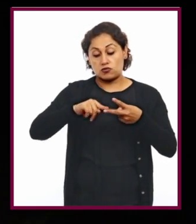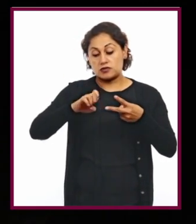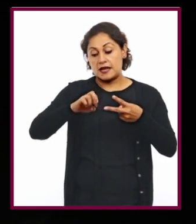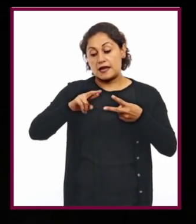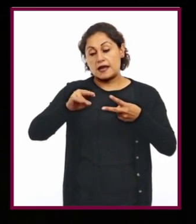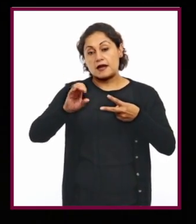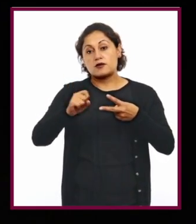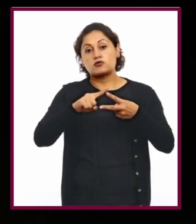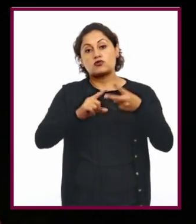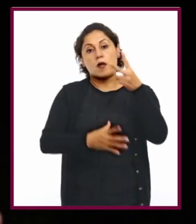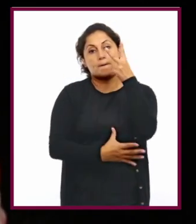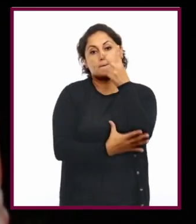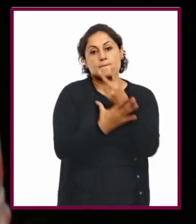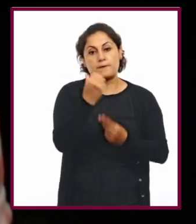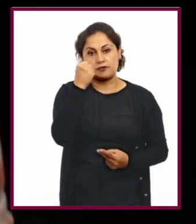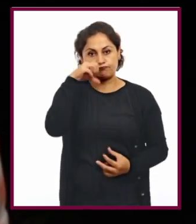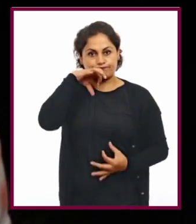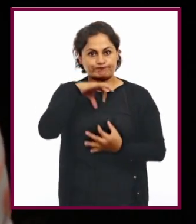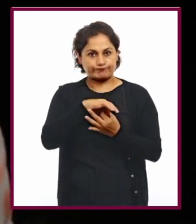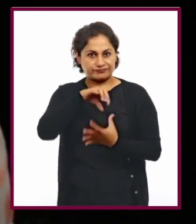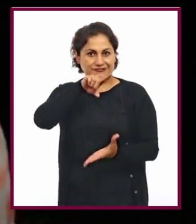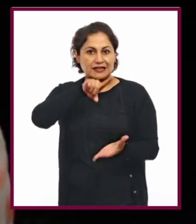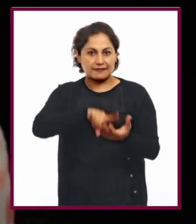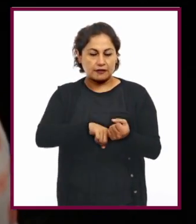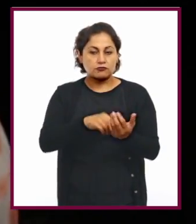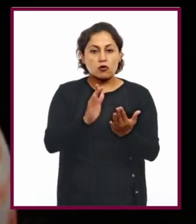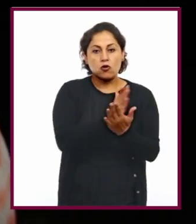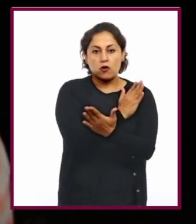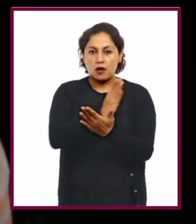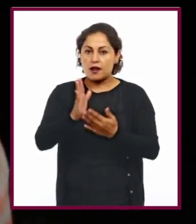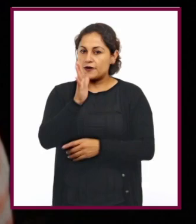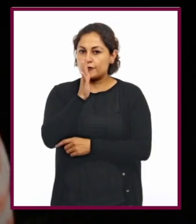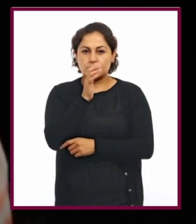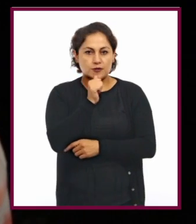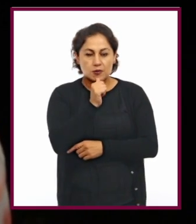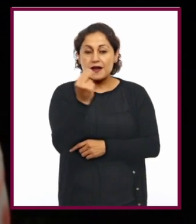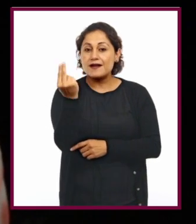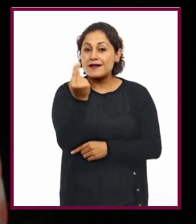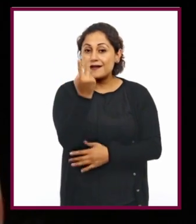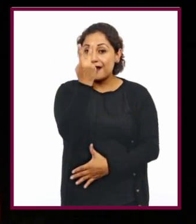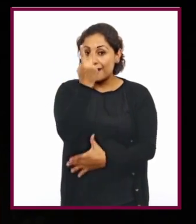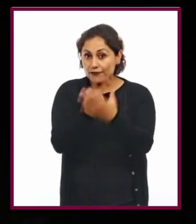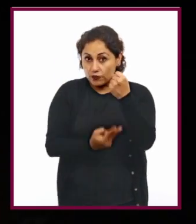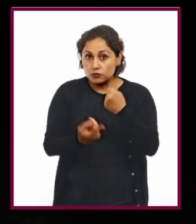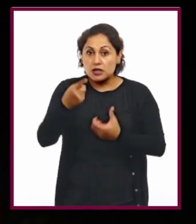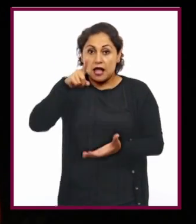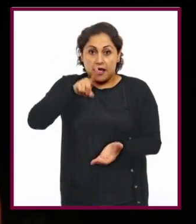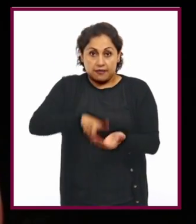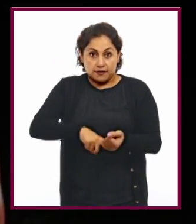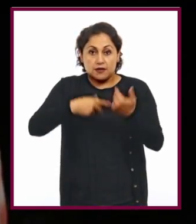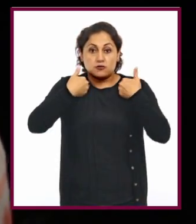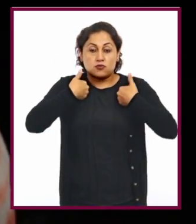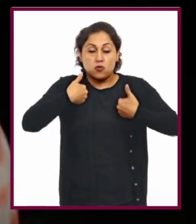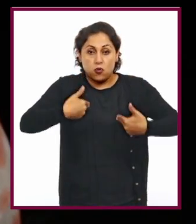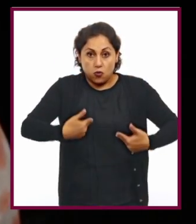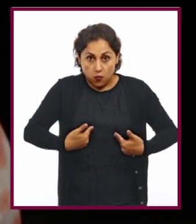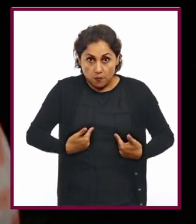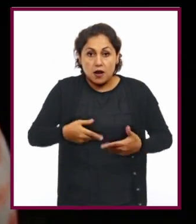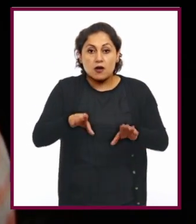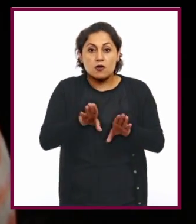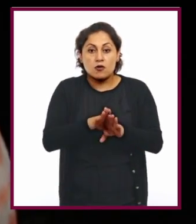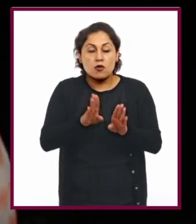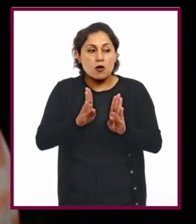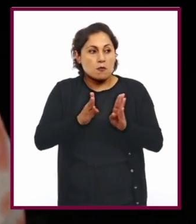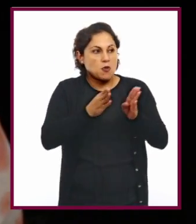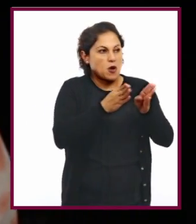Thanatos y Eros no se pueden separar ni eliminar. Se necesitan ambas partes porque son parte del individuo. La lucha